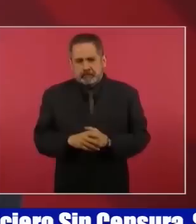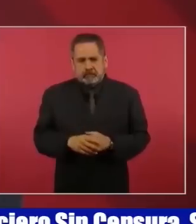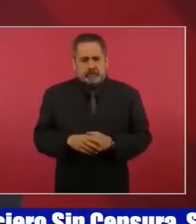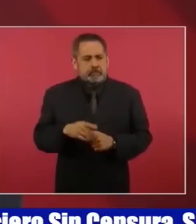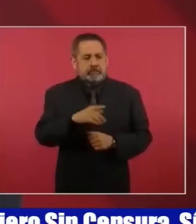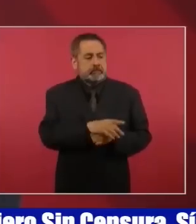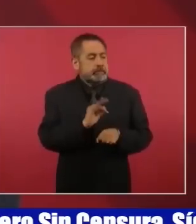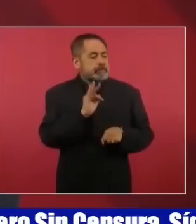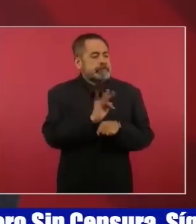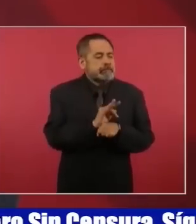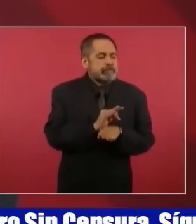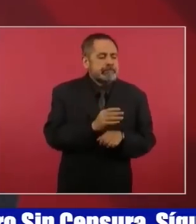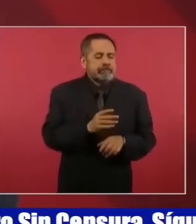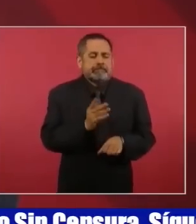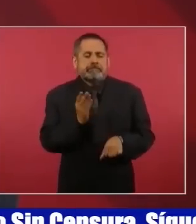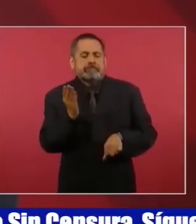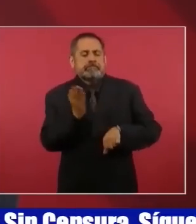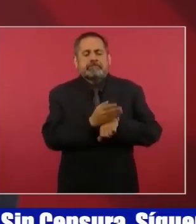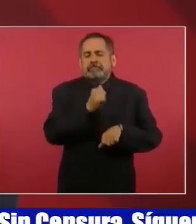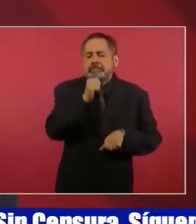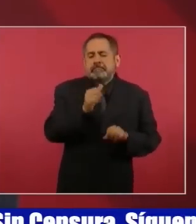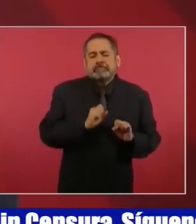Impunidad y corrupción.